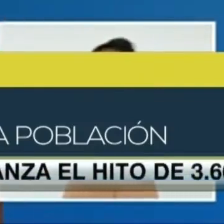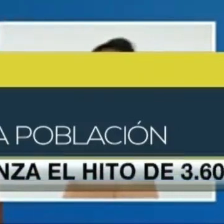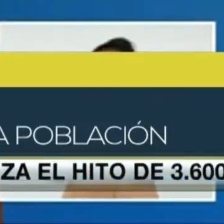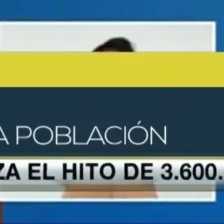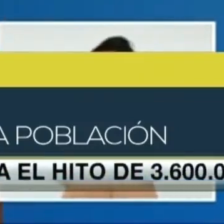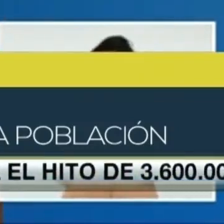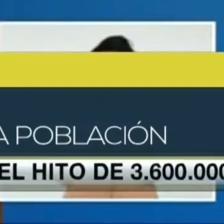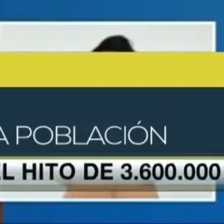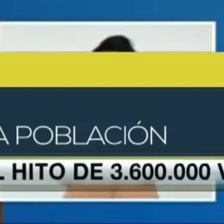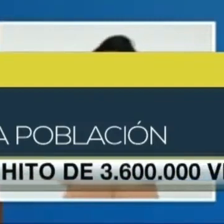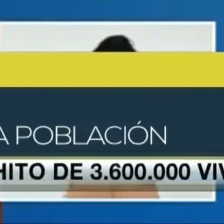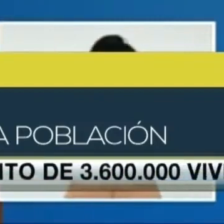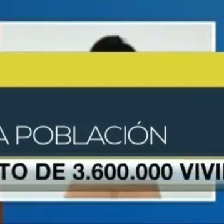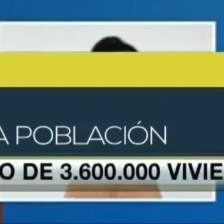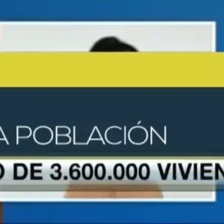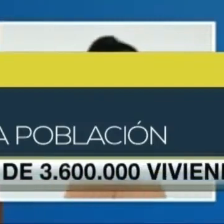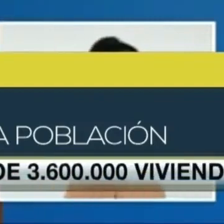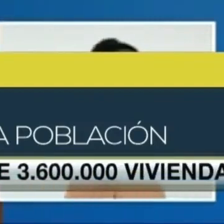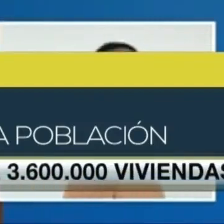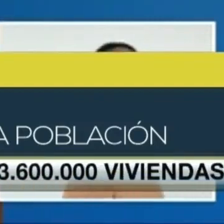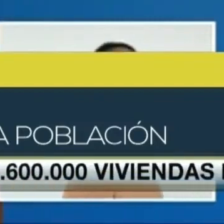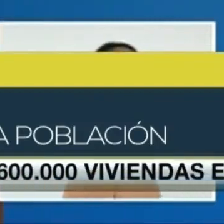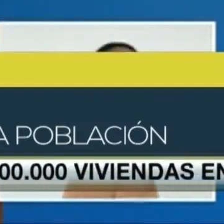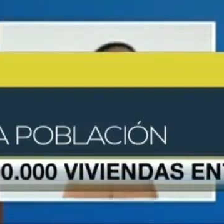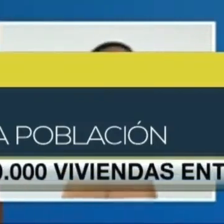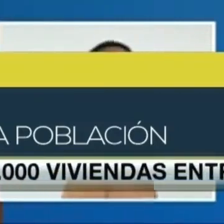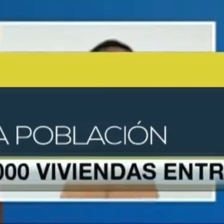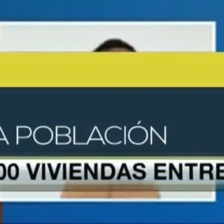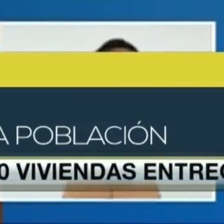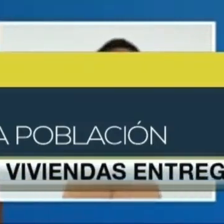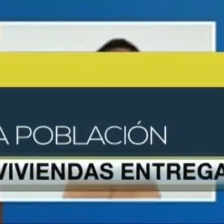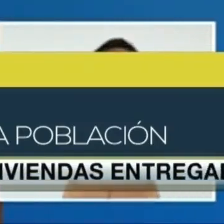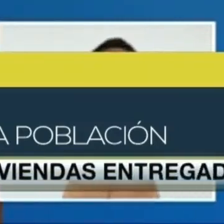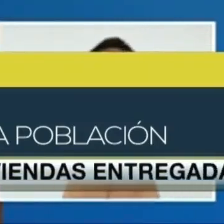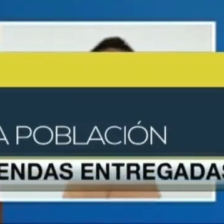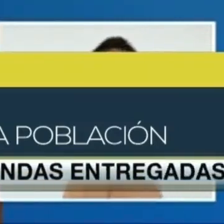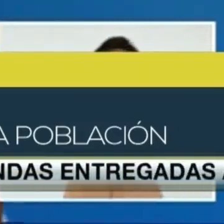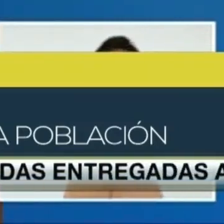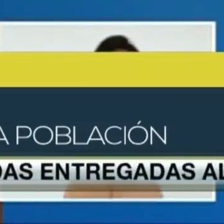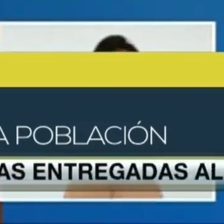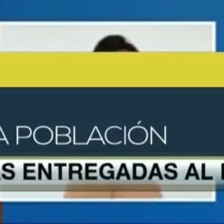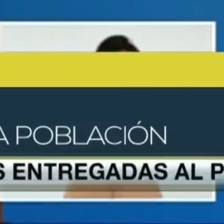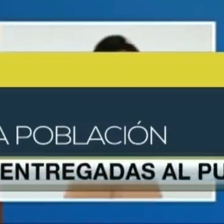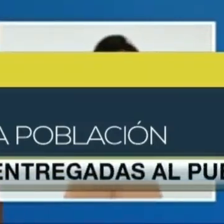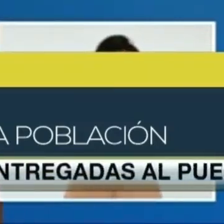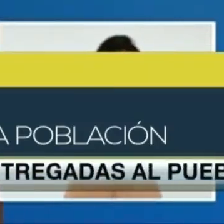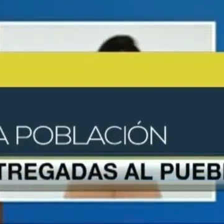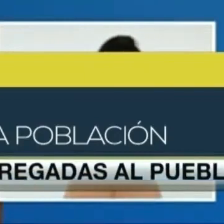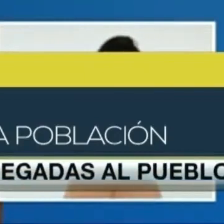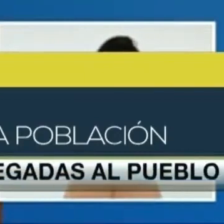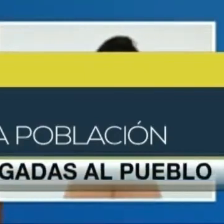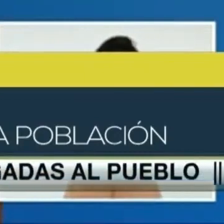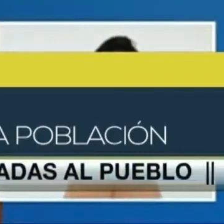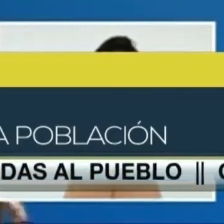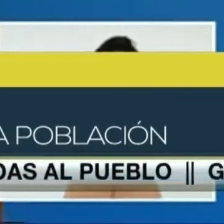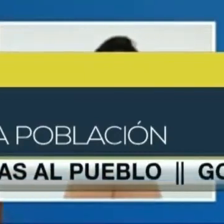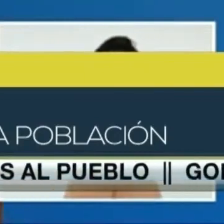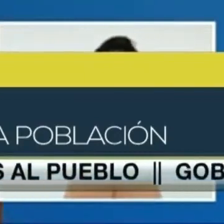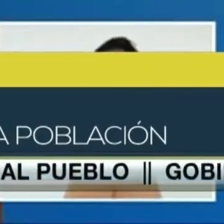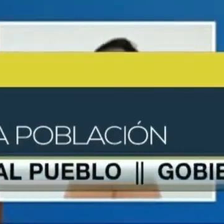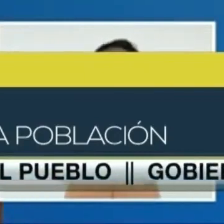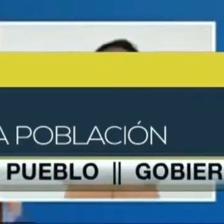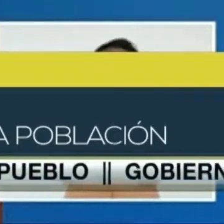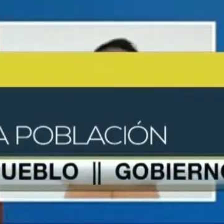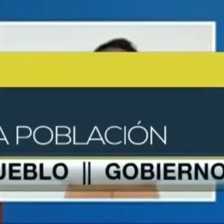desde Estados Unidos a varias compañías, desde Cubamax,